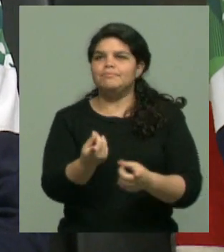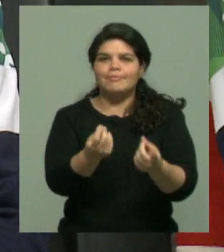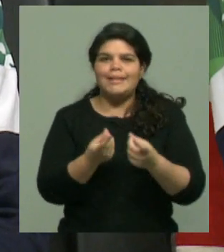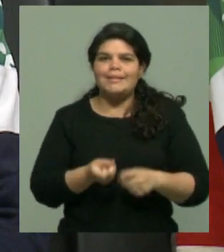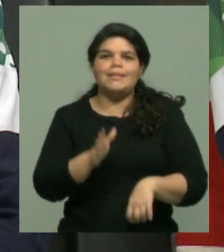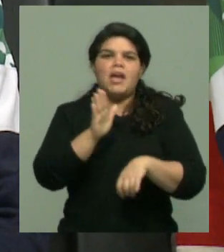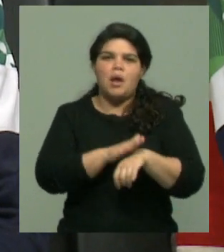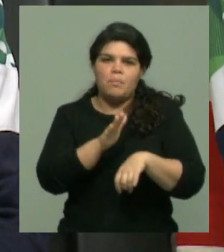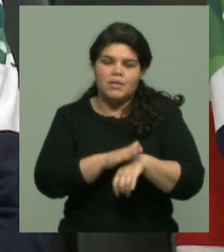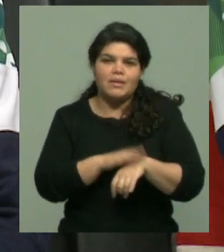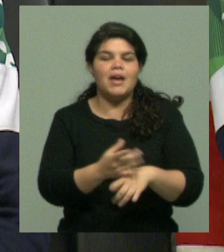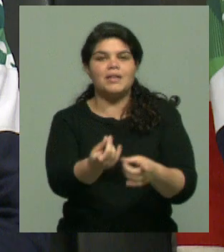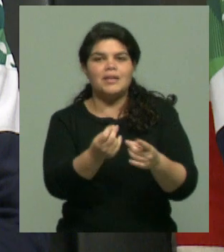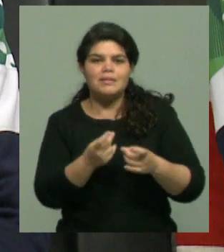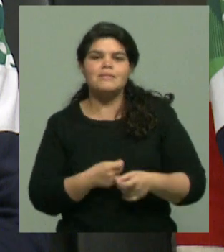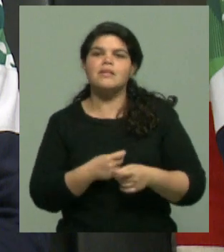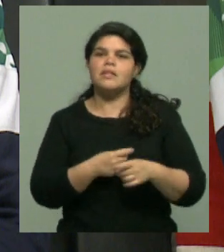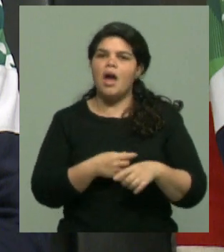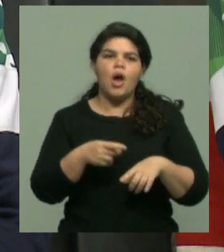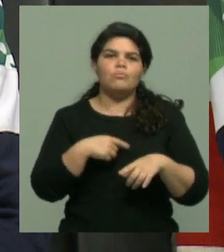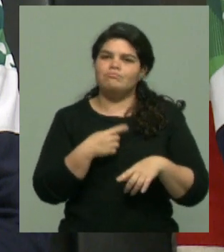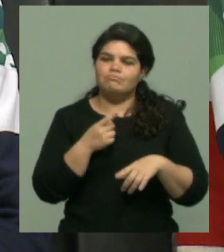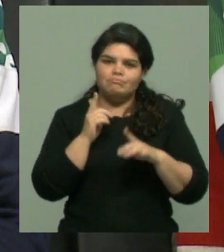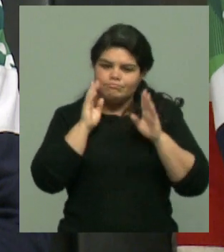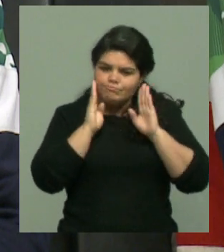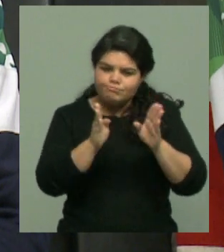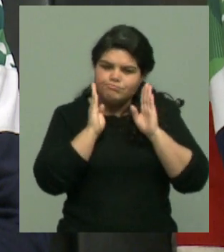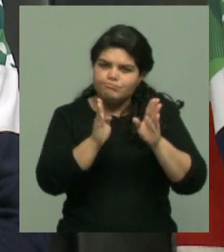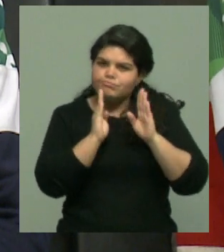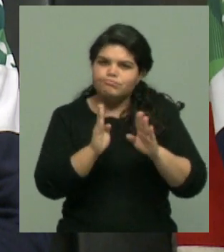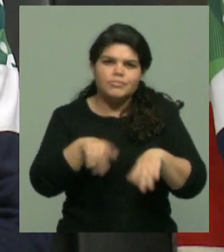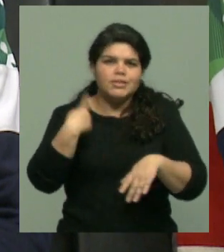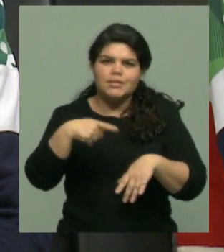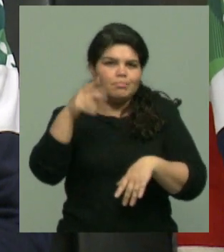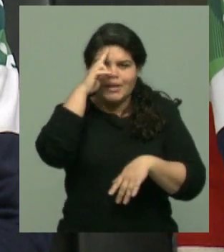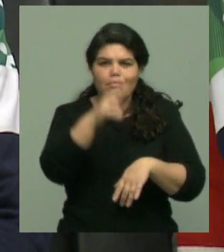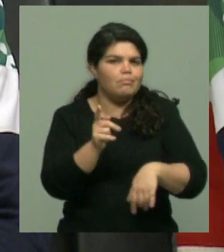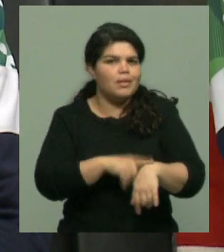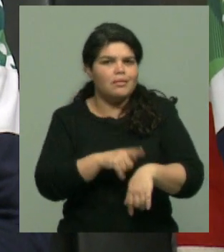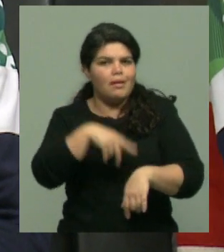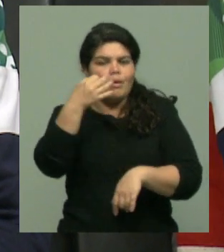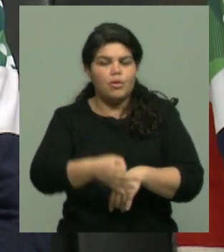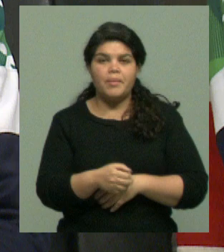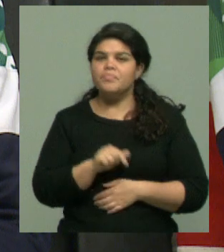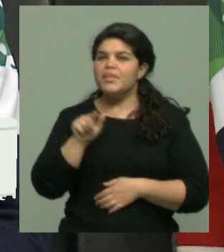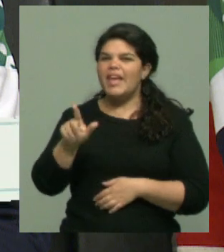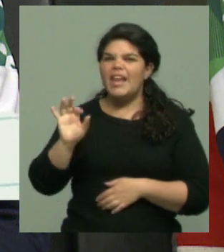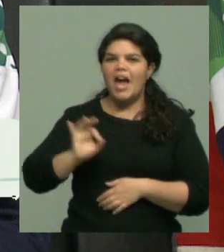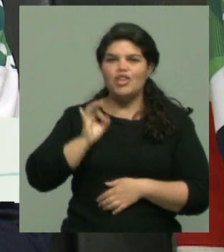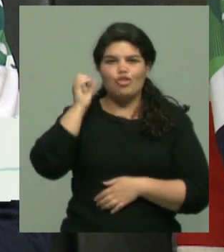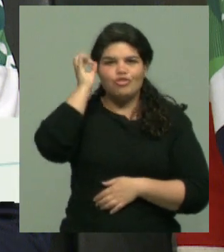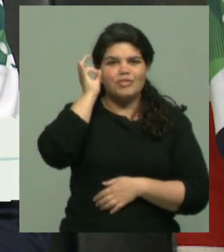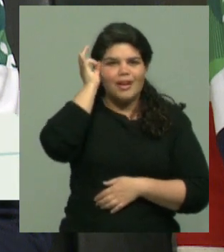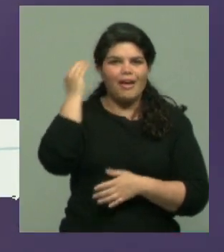grado de constancia. Bueno, Fernando es lo que ha hecho durante, como decimos, 30 años por lo menos, que lleva practicando